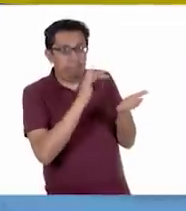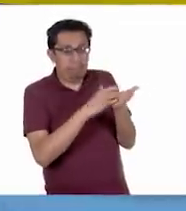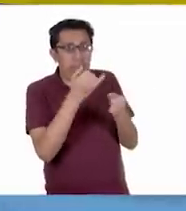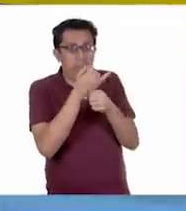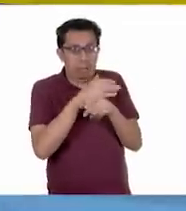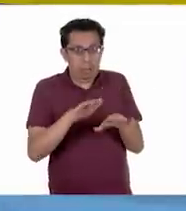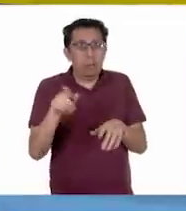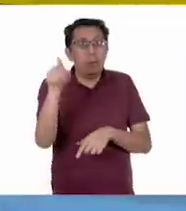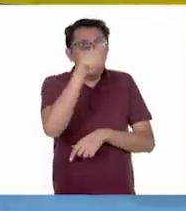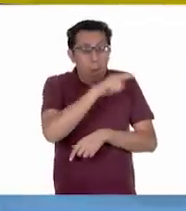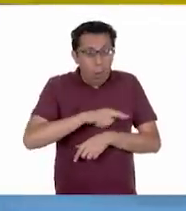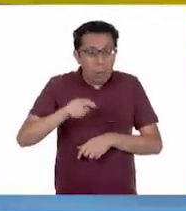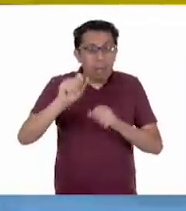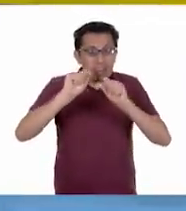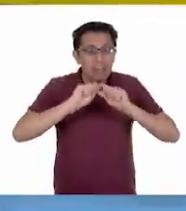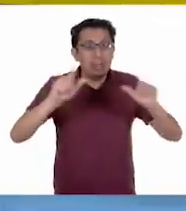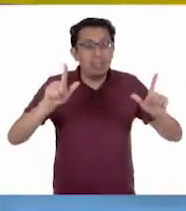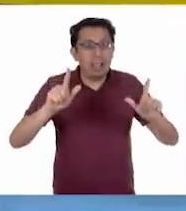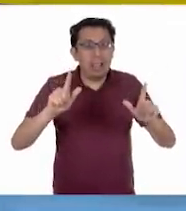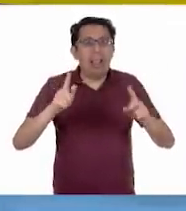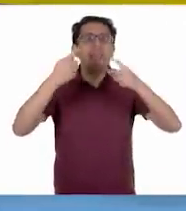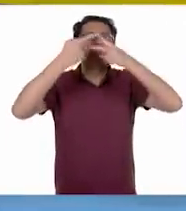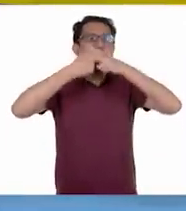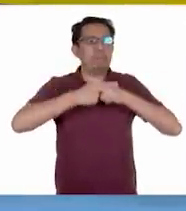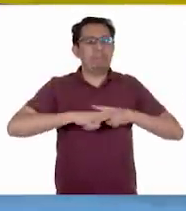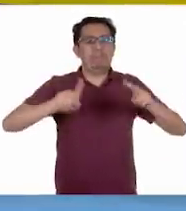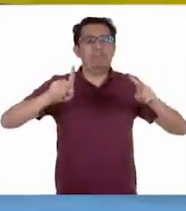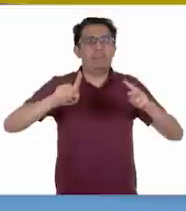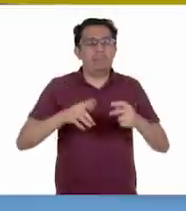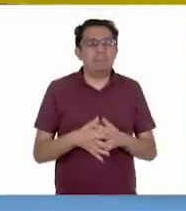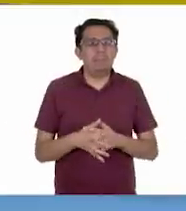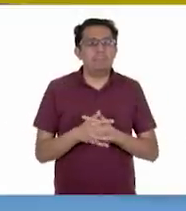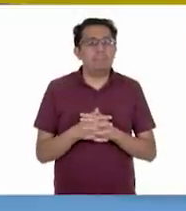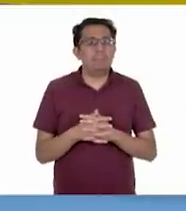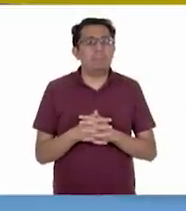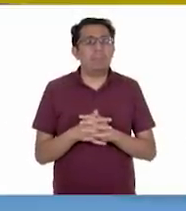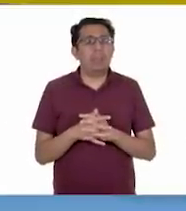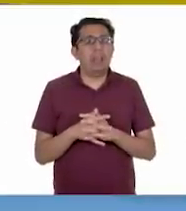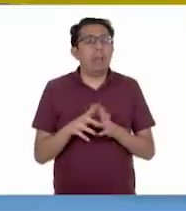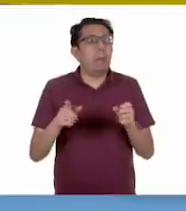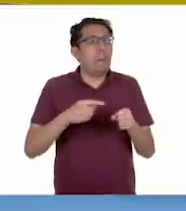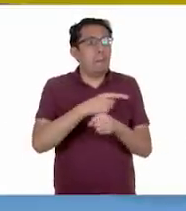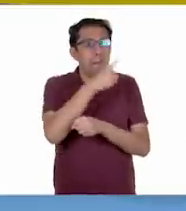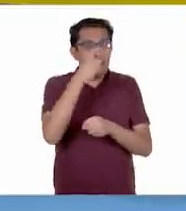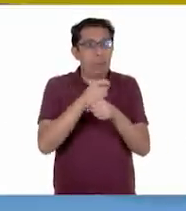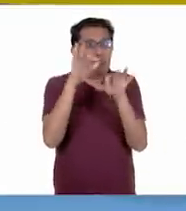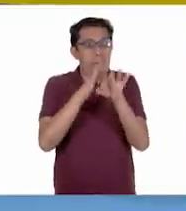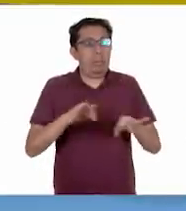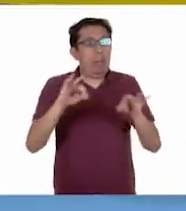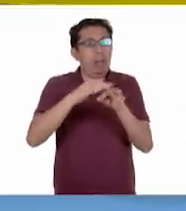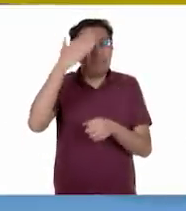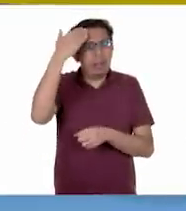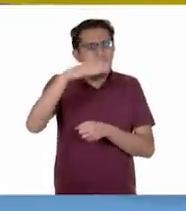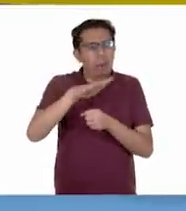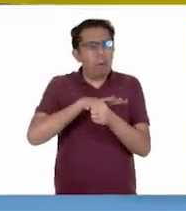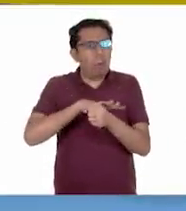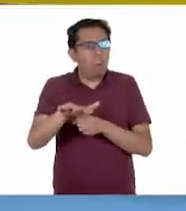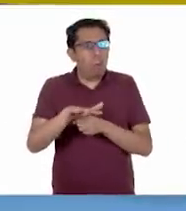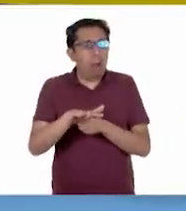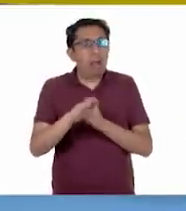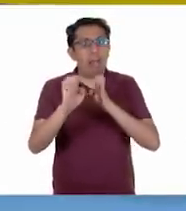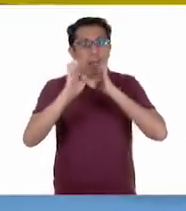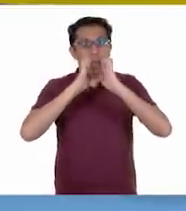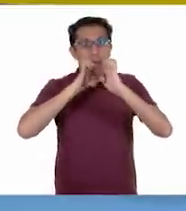listos? Sí. Pues comenzamos. Lo primero que debemos saber, niñas y niños, es que la